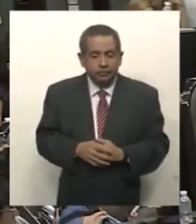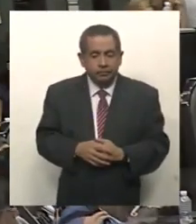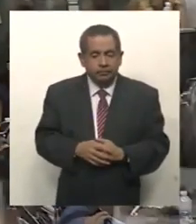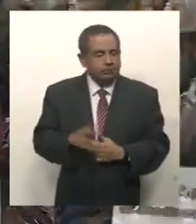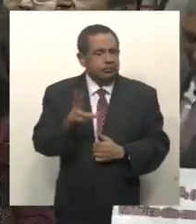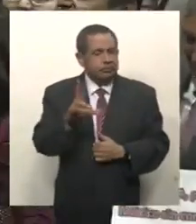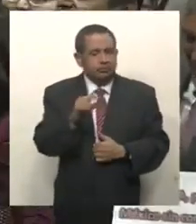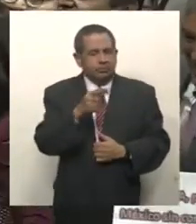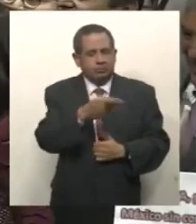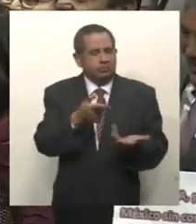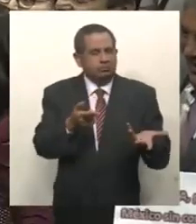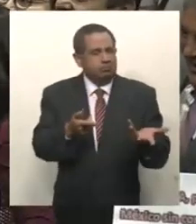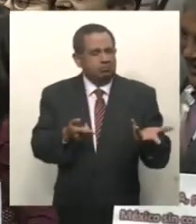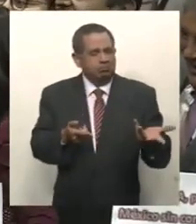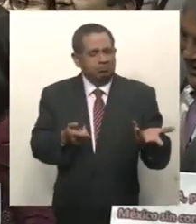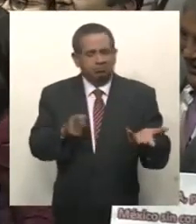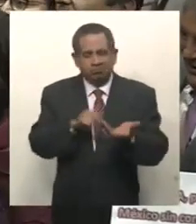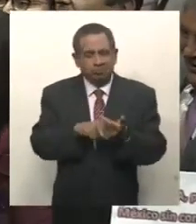no lleva nada.